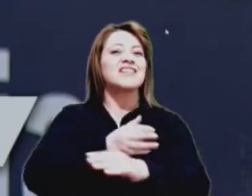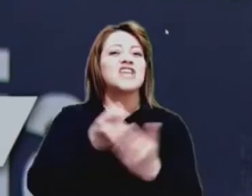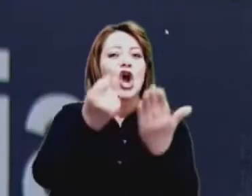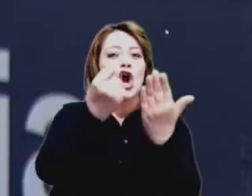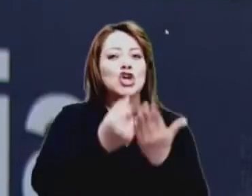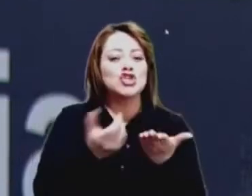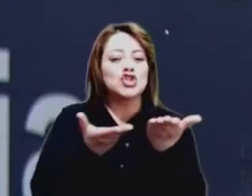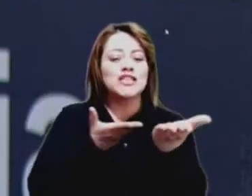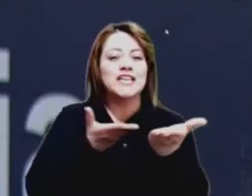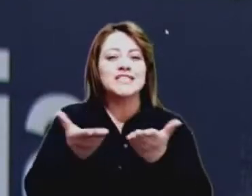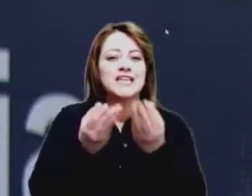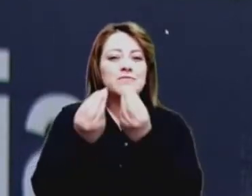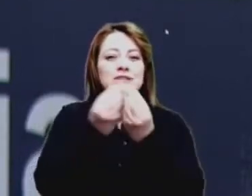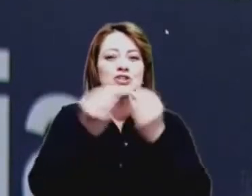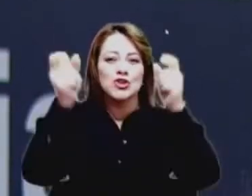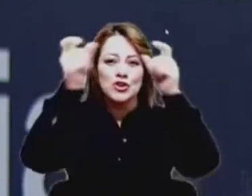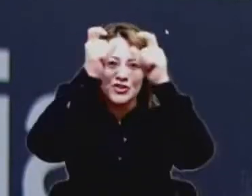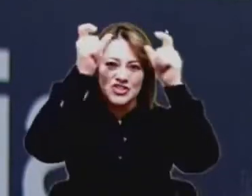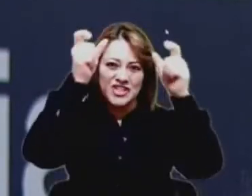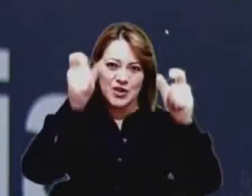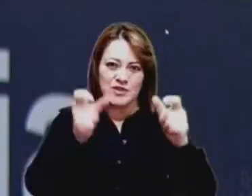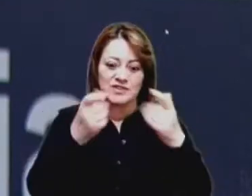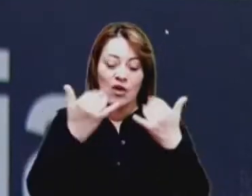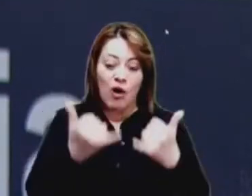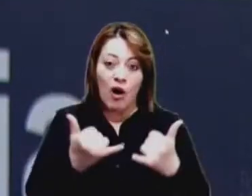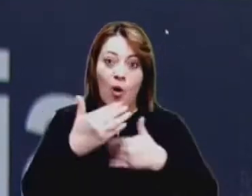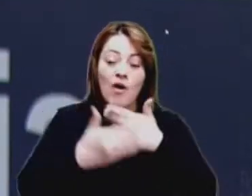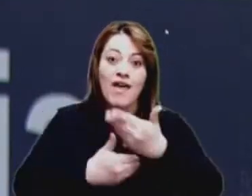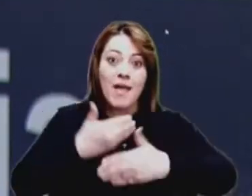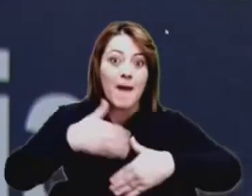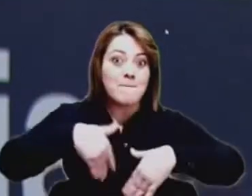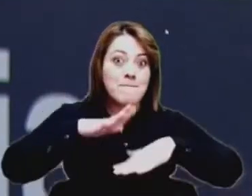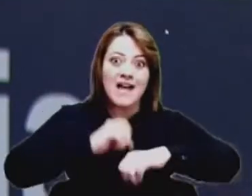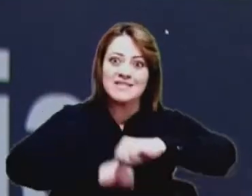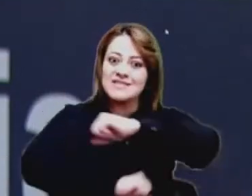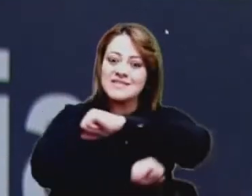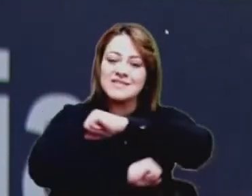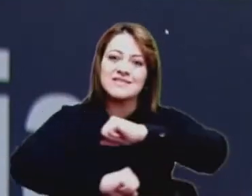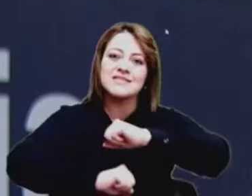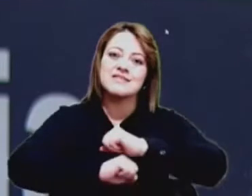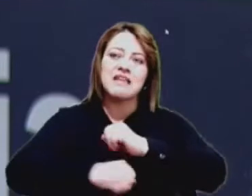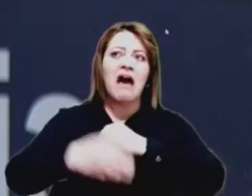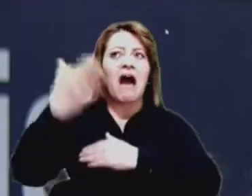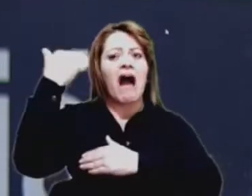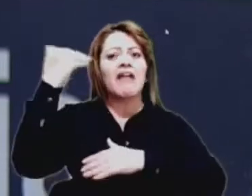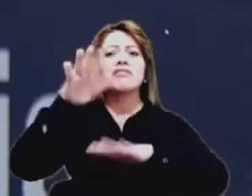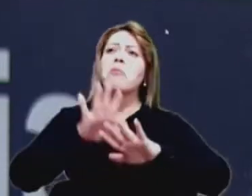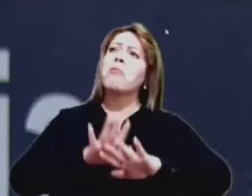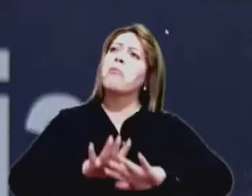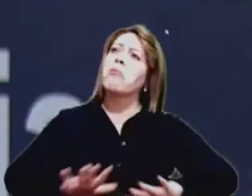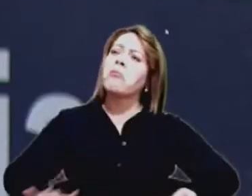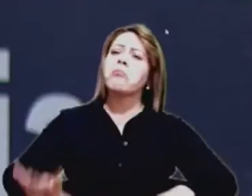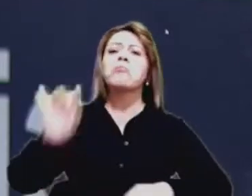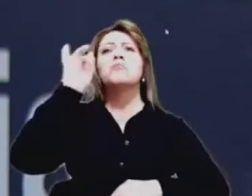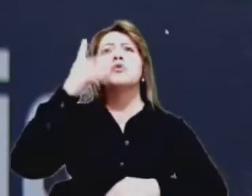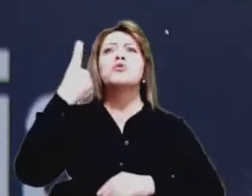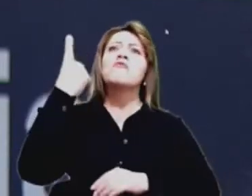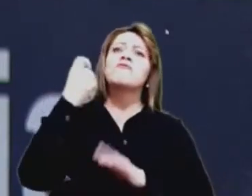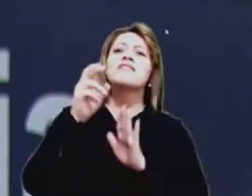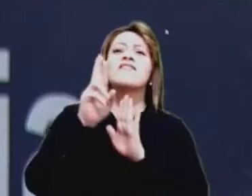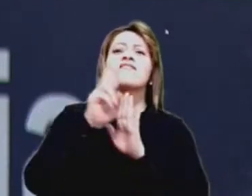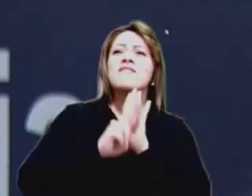pero que era poco utilizada y seguramente por la falta de reglamentación o por la falta